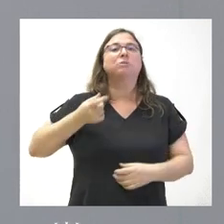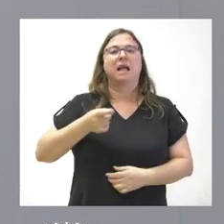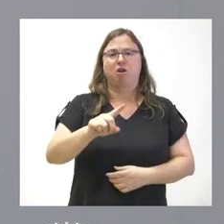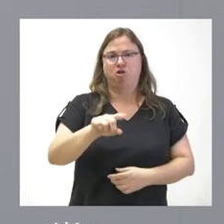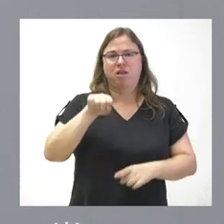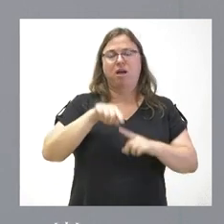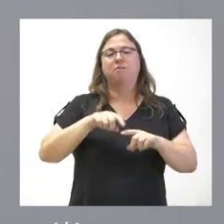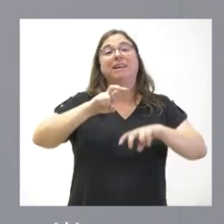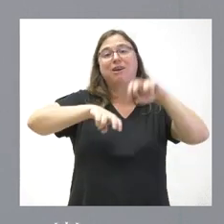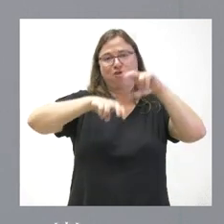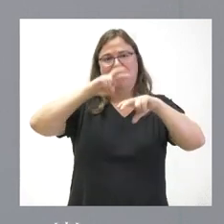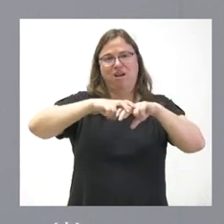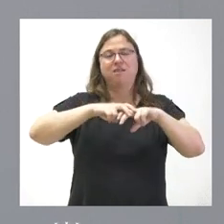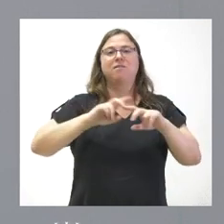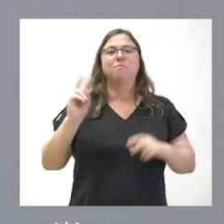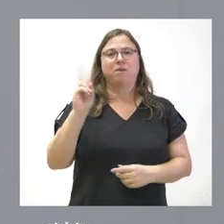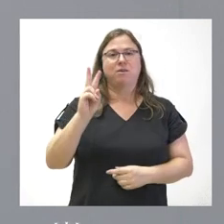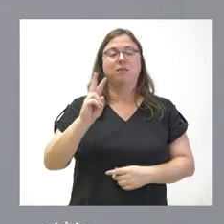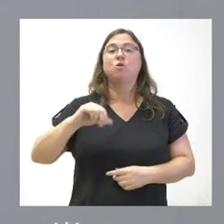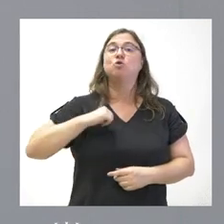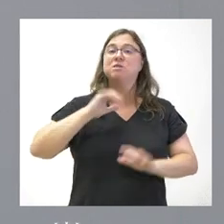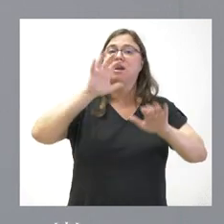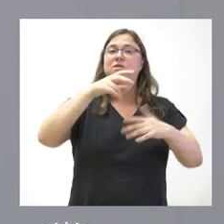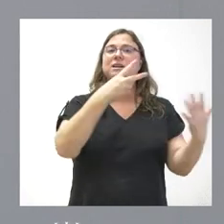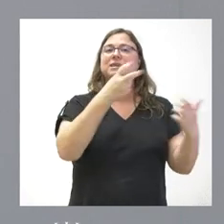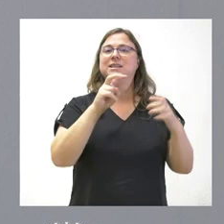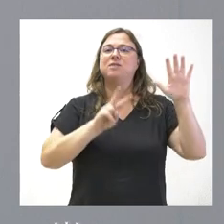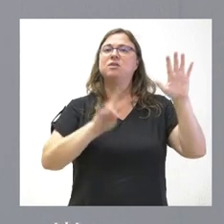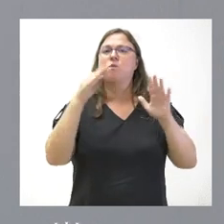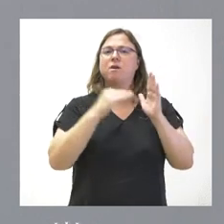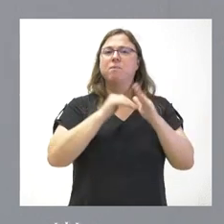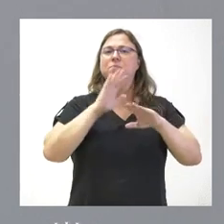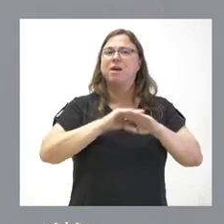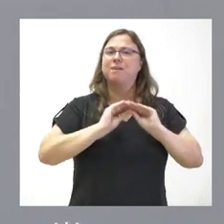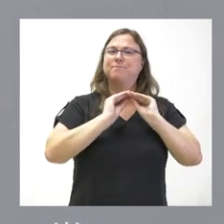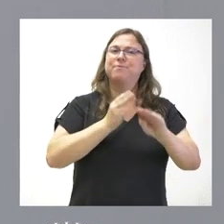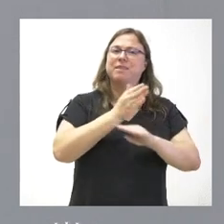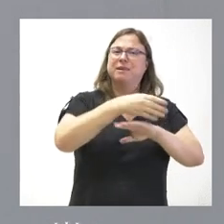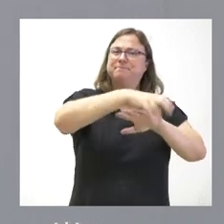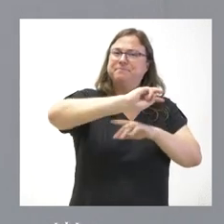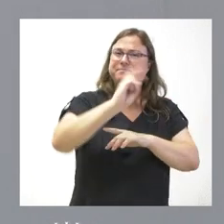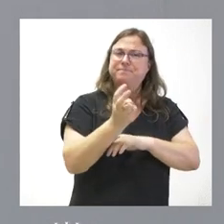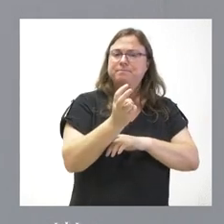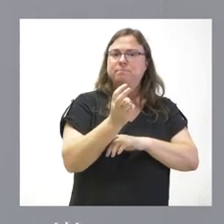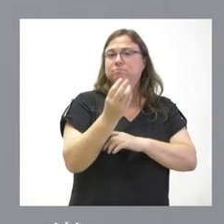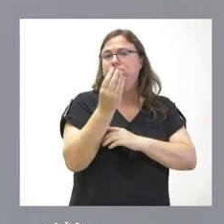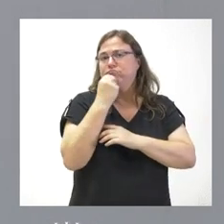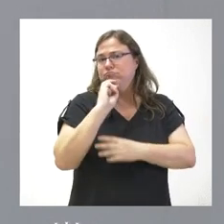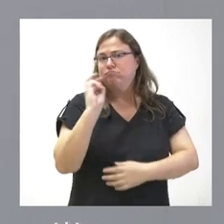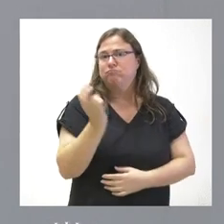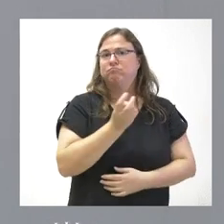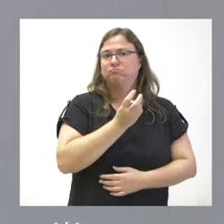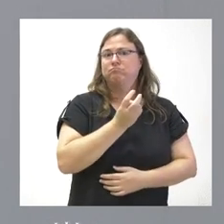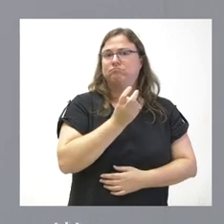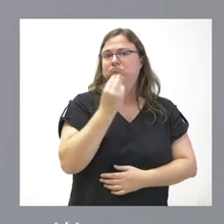Valladolid para el Hospital Universitario de León 769 euros para el suministro de diversos víveres